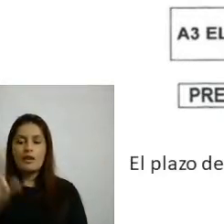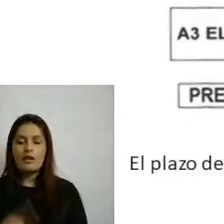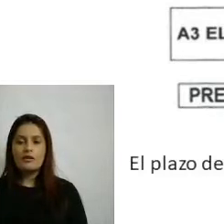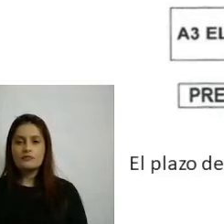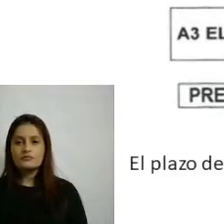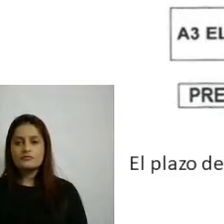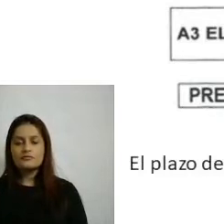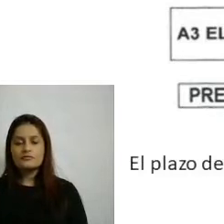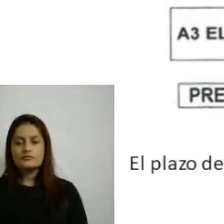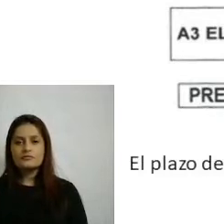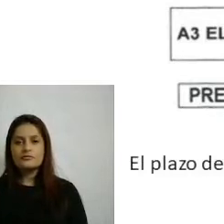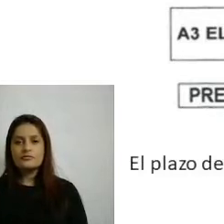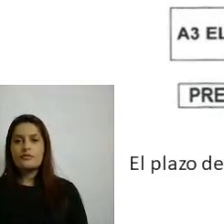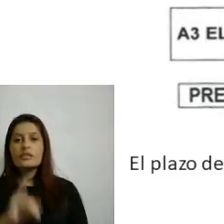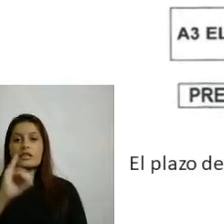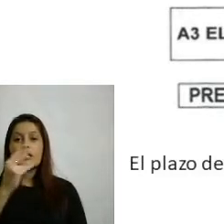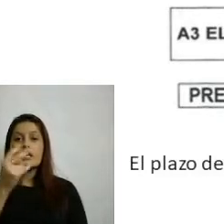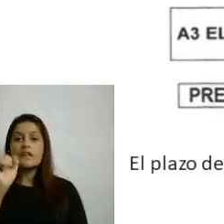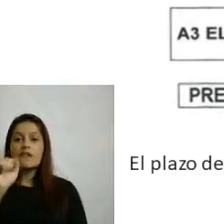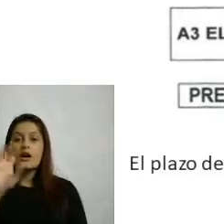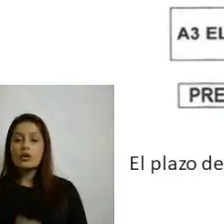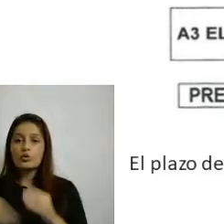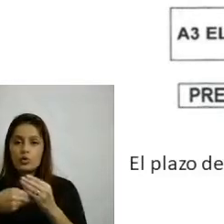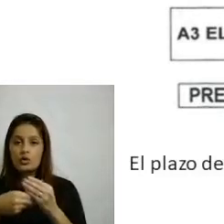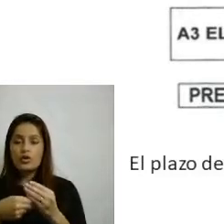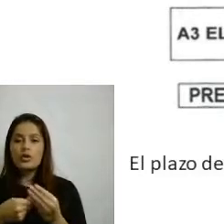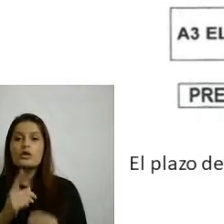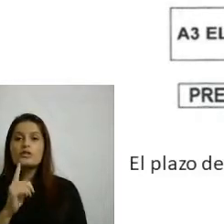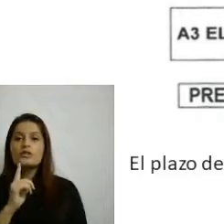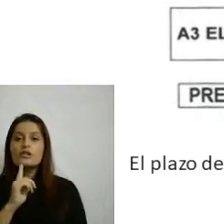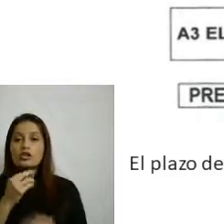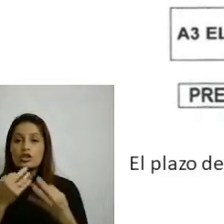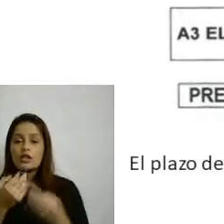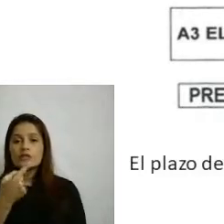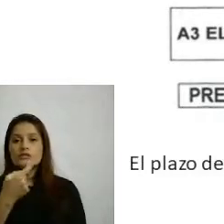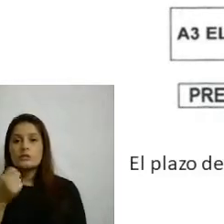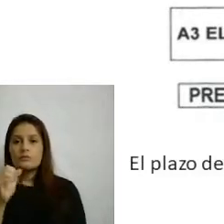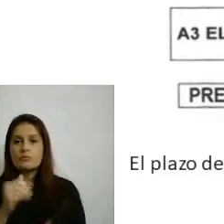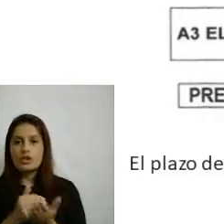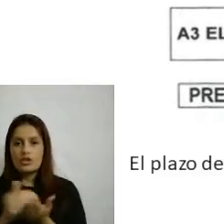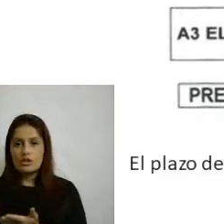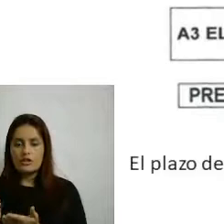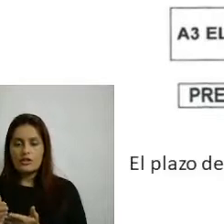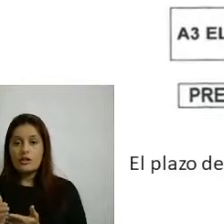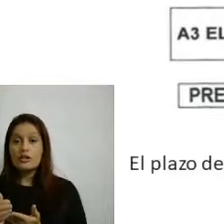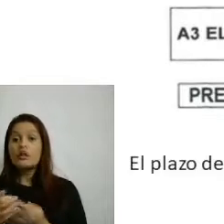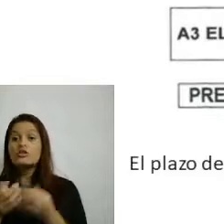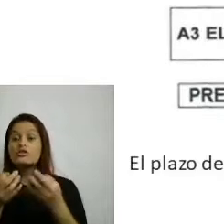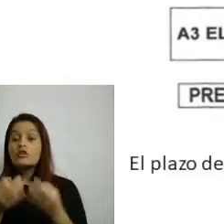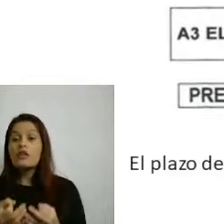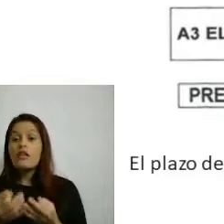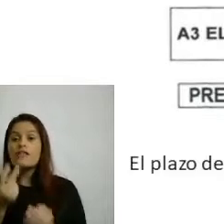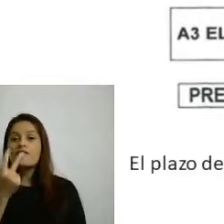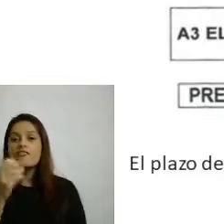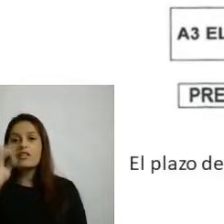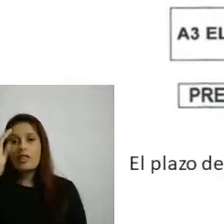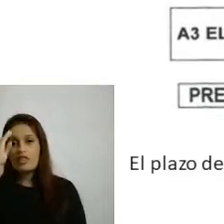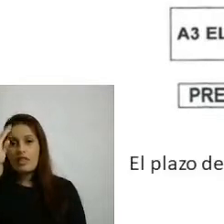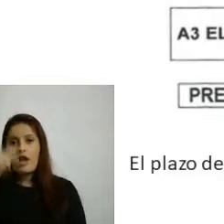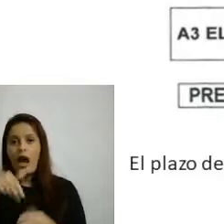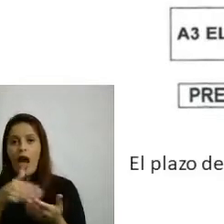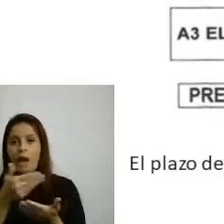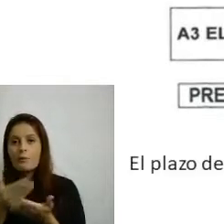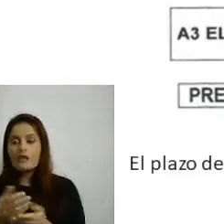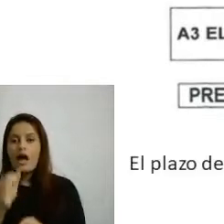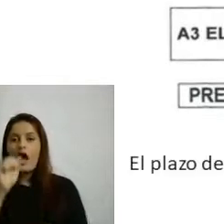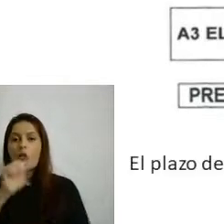85.850.000 pesos, IVA incluido, cuyo presupuesto disponible habían 100 millones, y el plazo de entrega 20 días corrido a partir de la fecha en